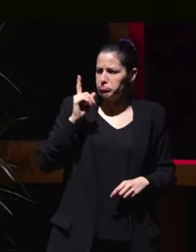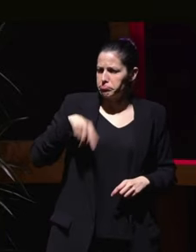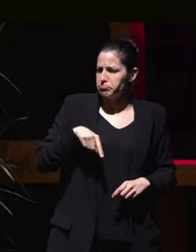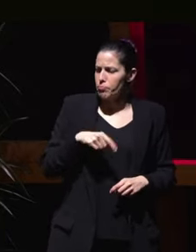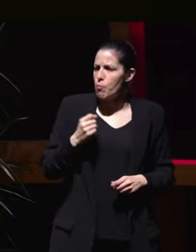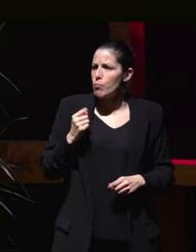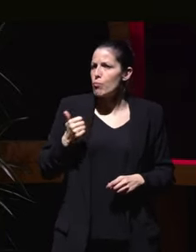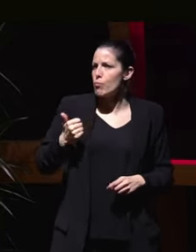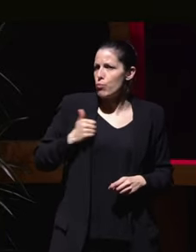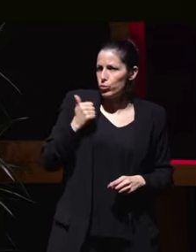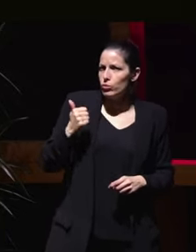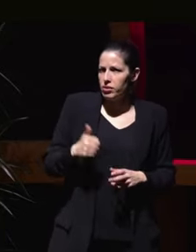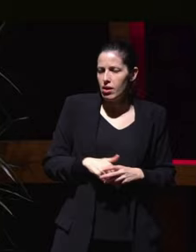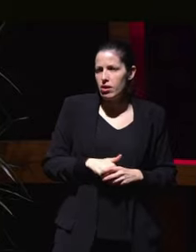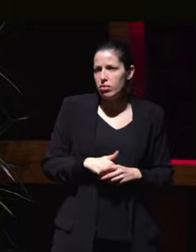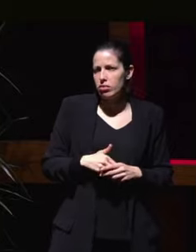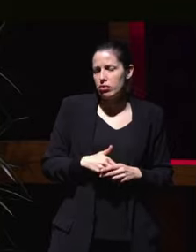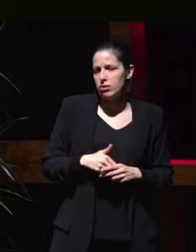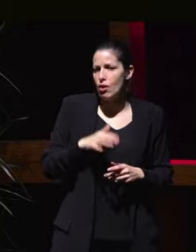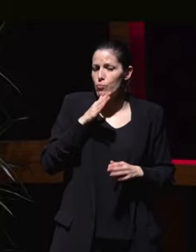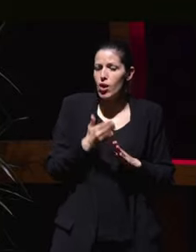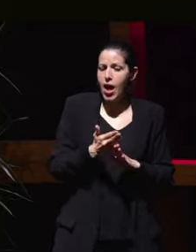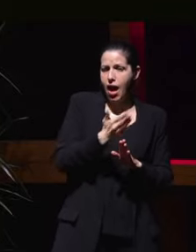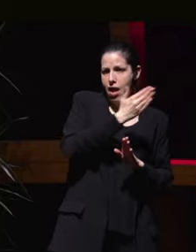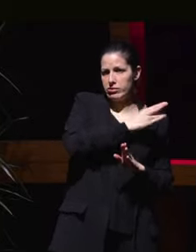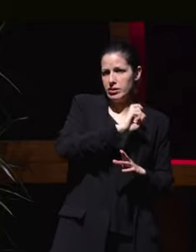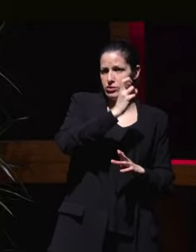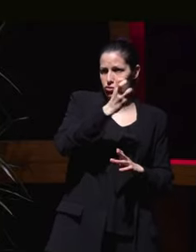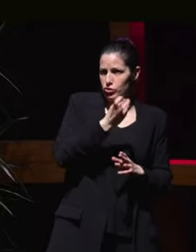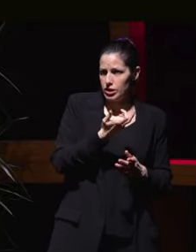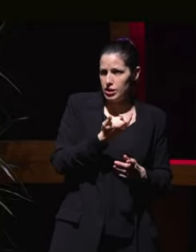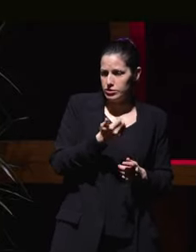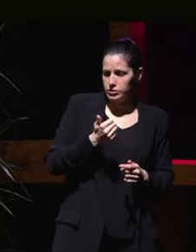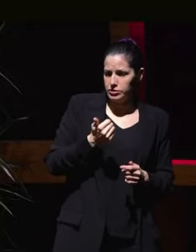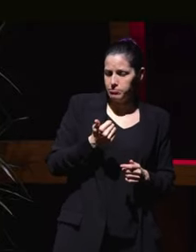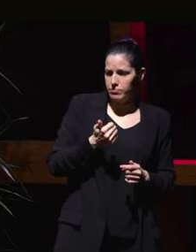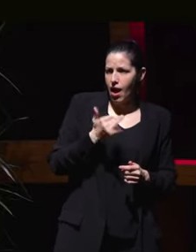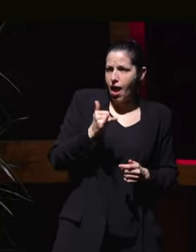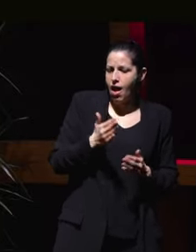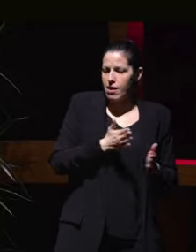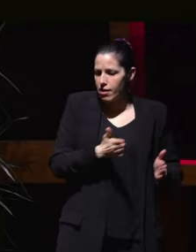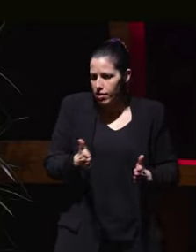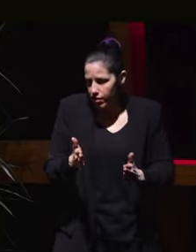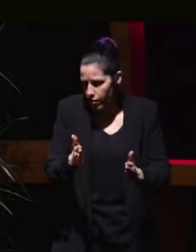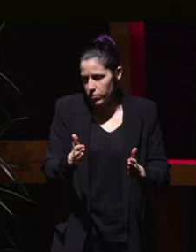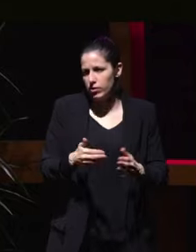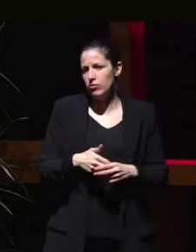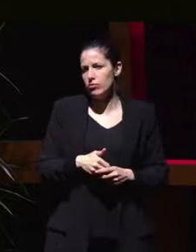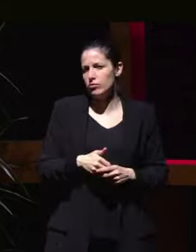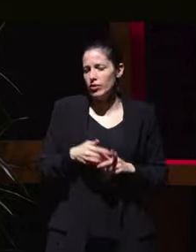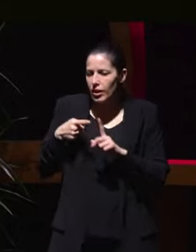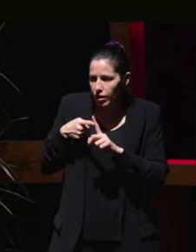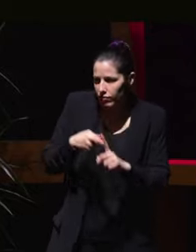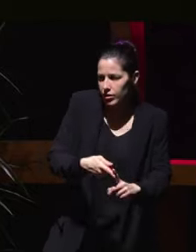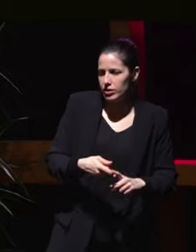e grazas a outras que nos foron abrindo camiño. Por eso, que vayamos dando pasos, e se todo isto sirve para que outras mulleres que veñen detrás o